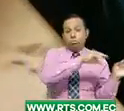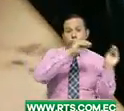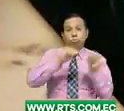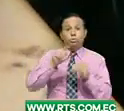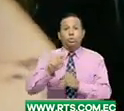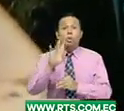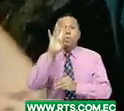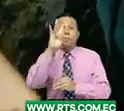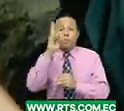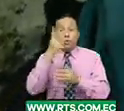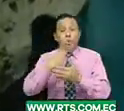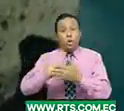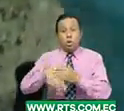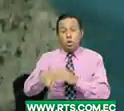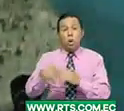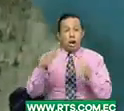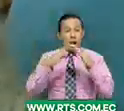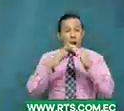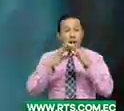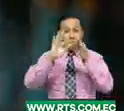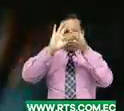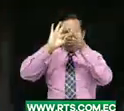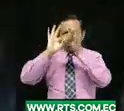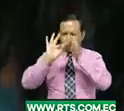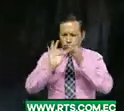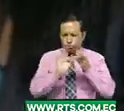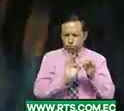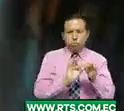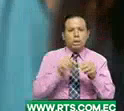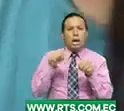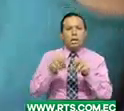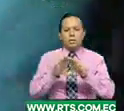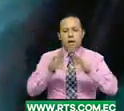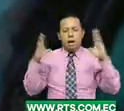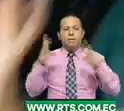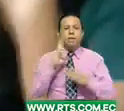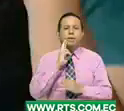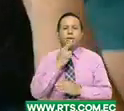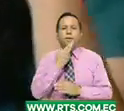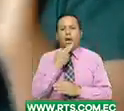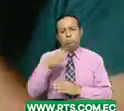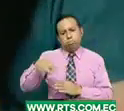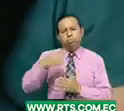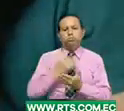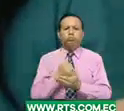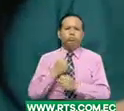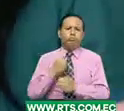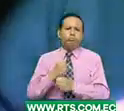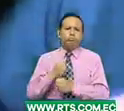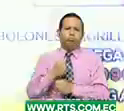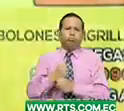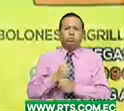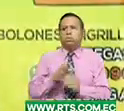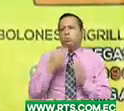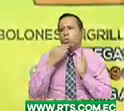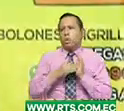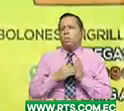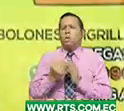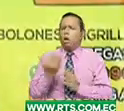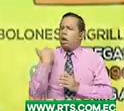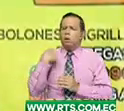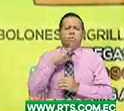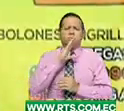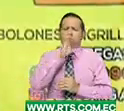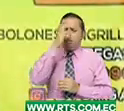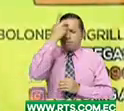de su hogar para armar el restaurante y así tener un sustento para el hogar. Mi decisión era aquí, desde siempre, porque tenía